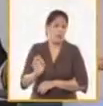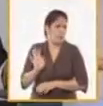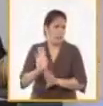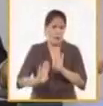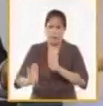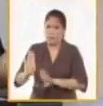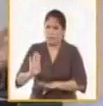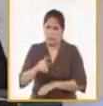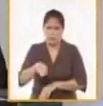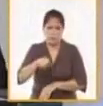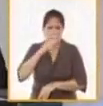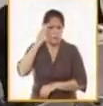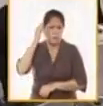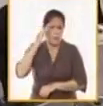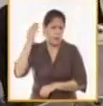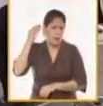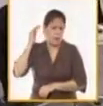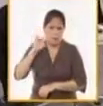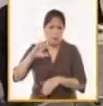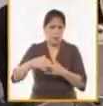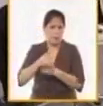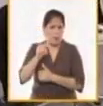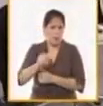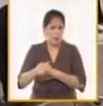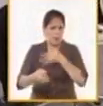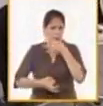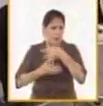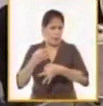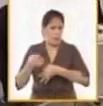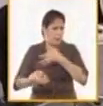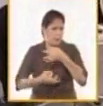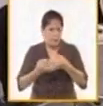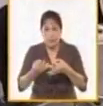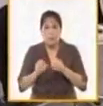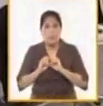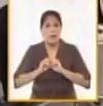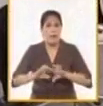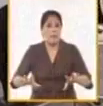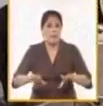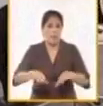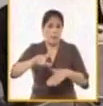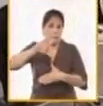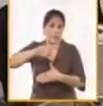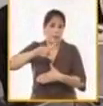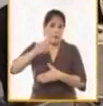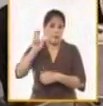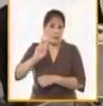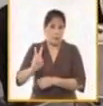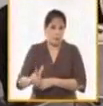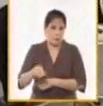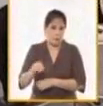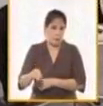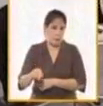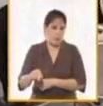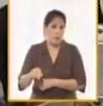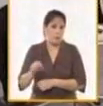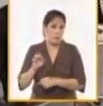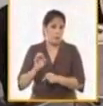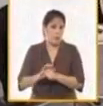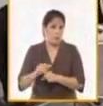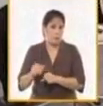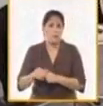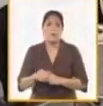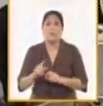hemos abordado otras veces acá en la mesa redonda, es ejemplar para toda América Latina, sobre todo a partir de todos